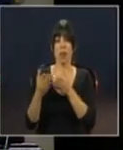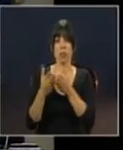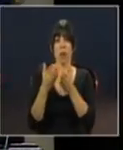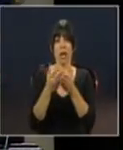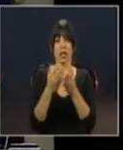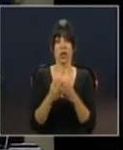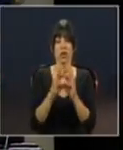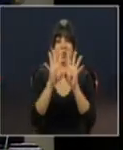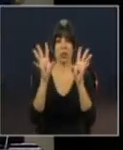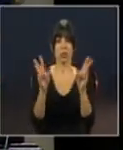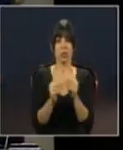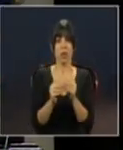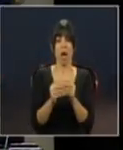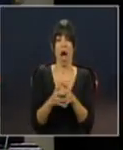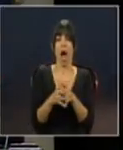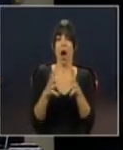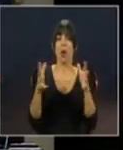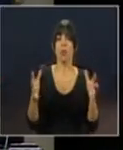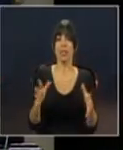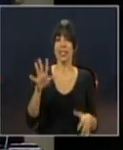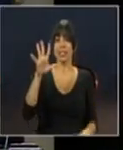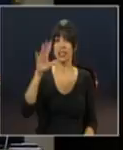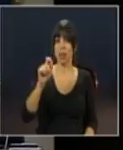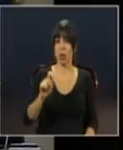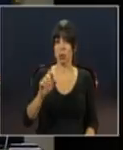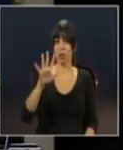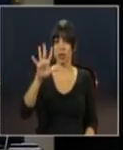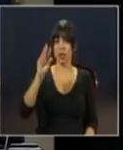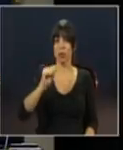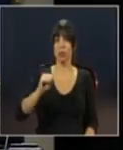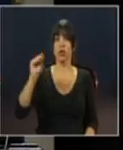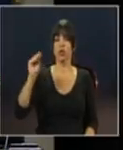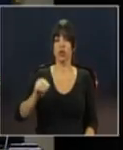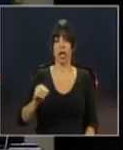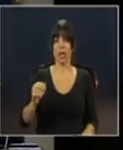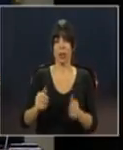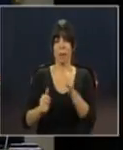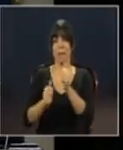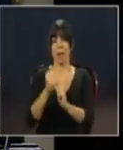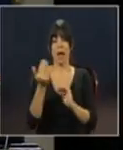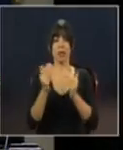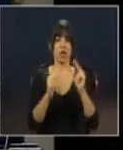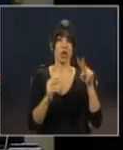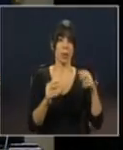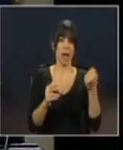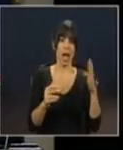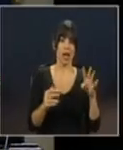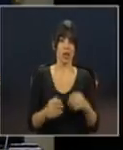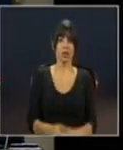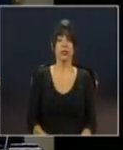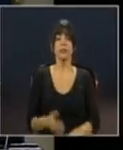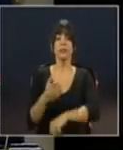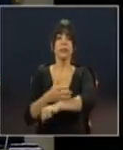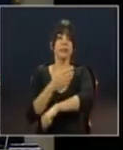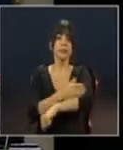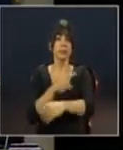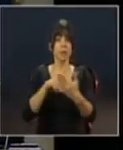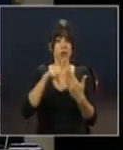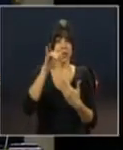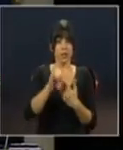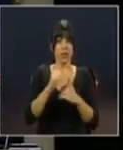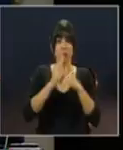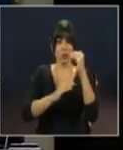a un aumento del 5.5% con respecto al 2014, y los avances en el proyecto